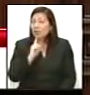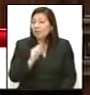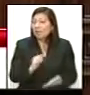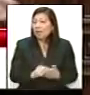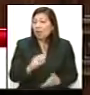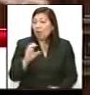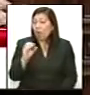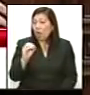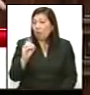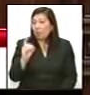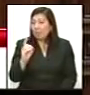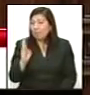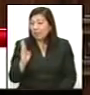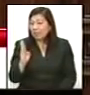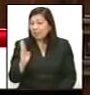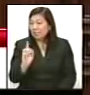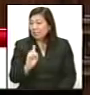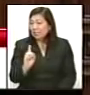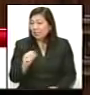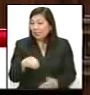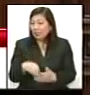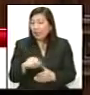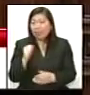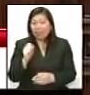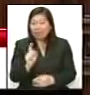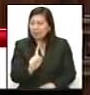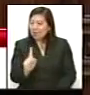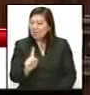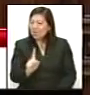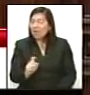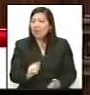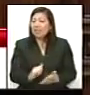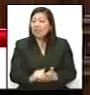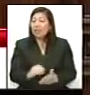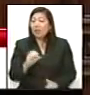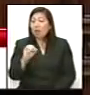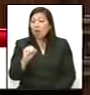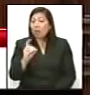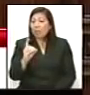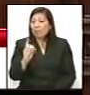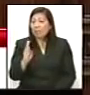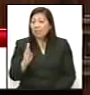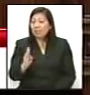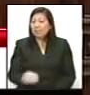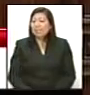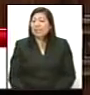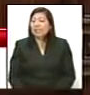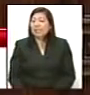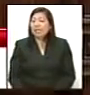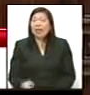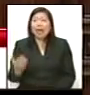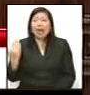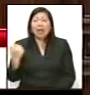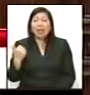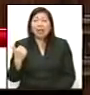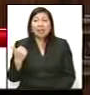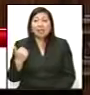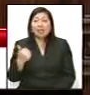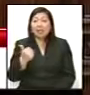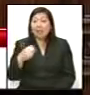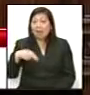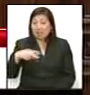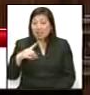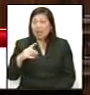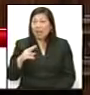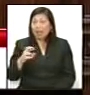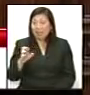tenga un contrato celebrado que le da un derecho, no, señores. Lo que hizo Odebrecht en su oportunidad, en la época de Andrade, fue